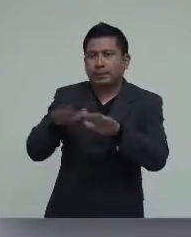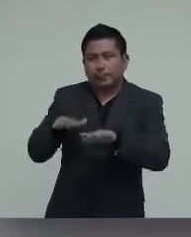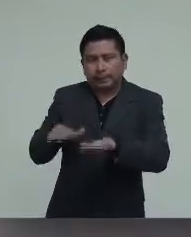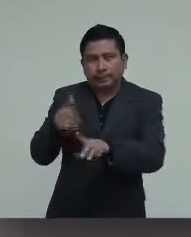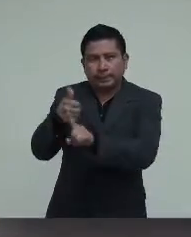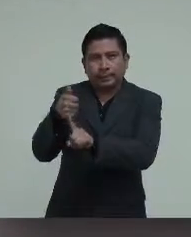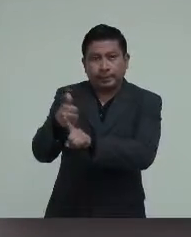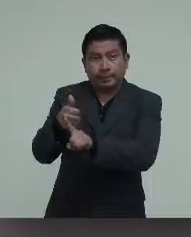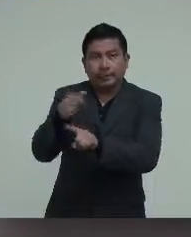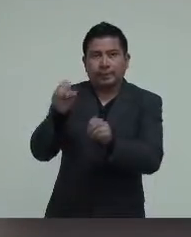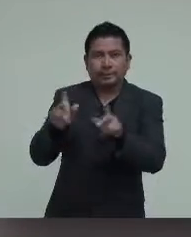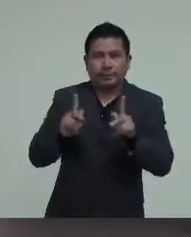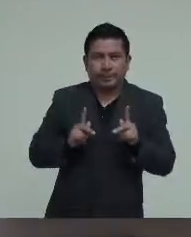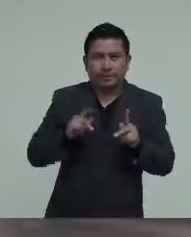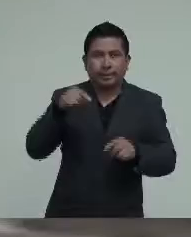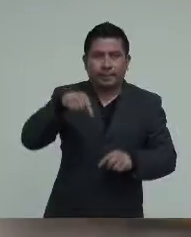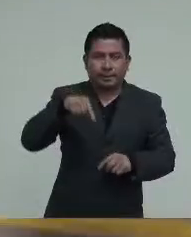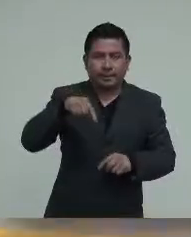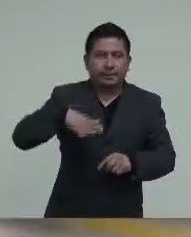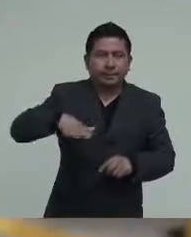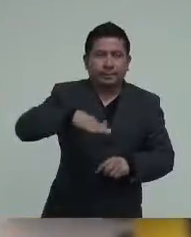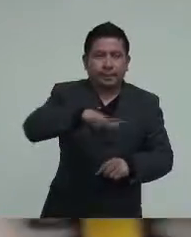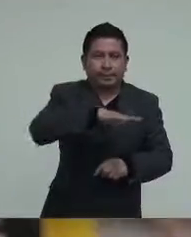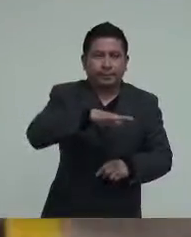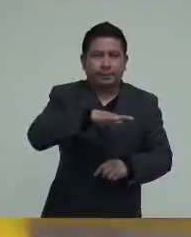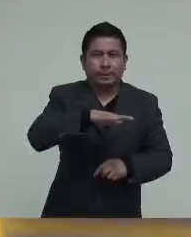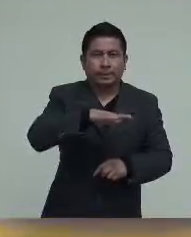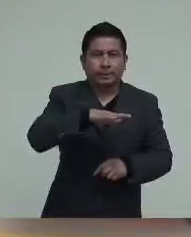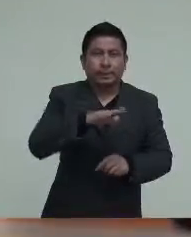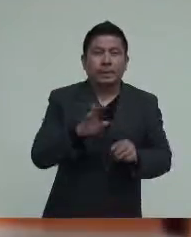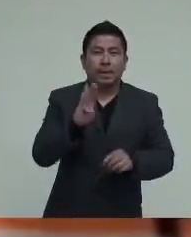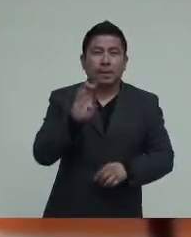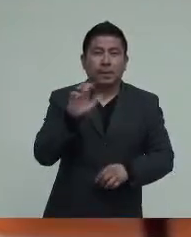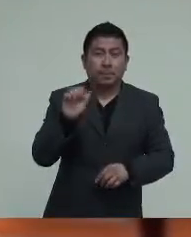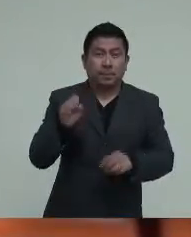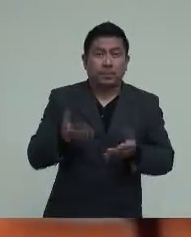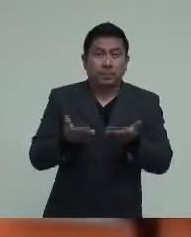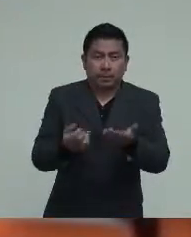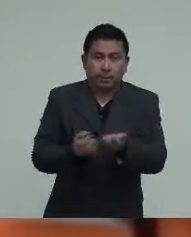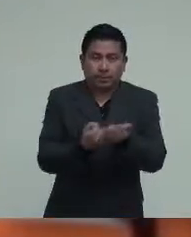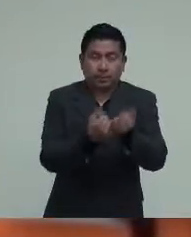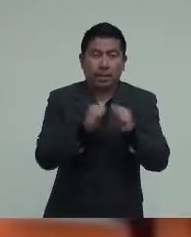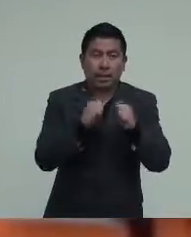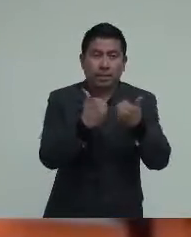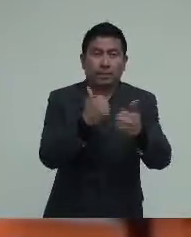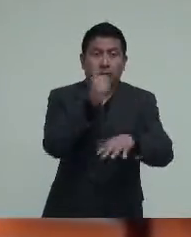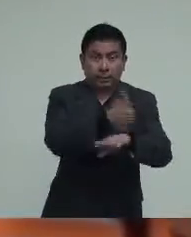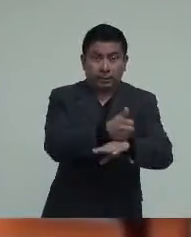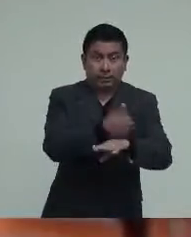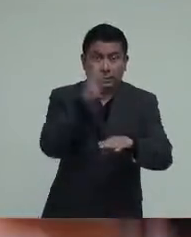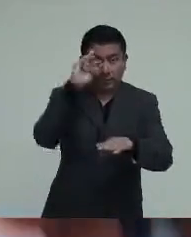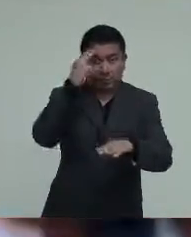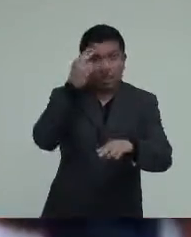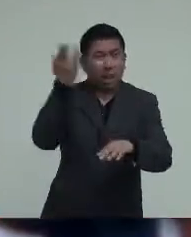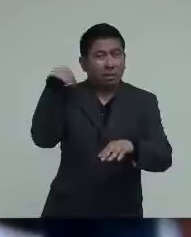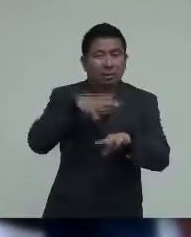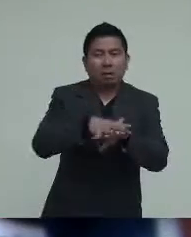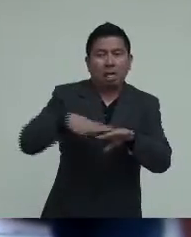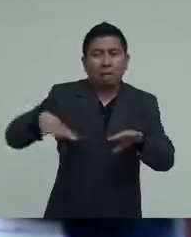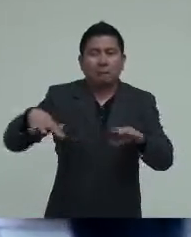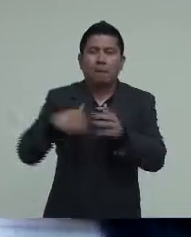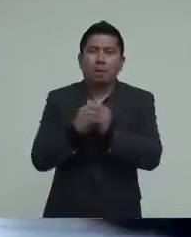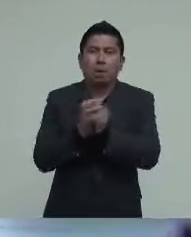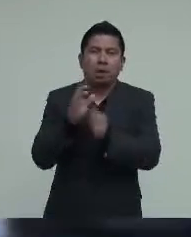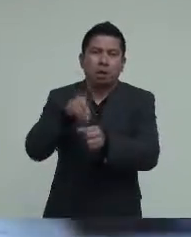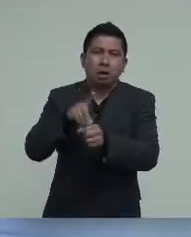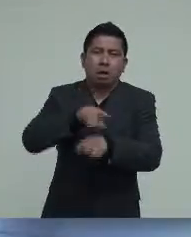le agradecemos esta apertura y estos espacios que están brindando a esta población, que es pues excluida por